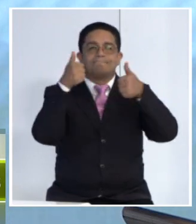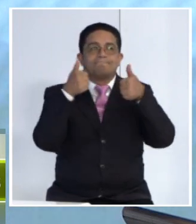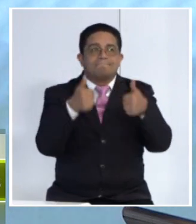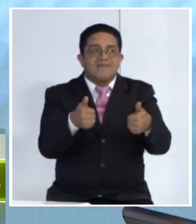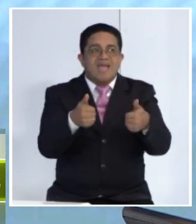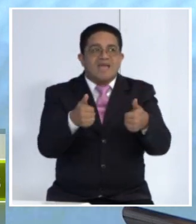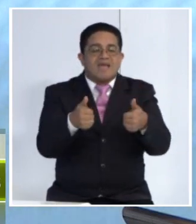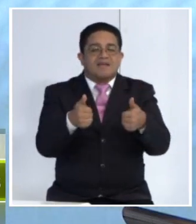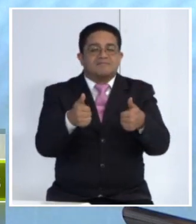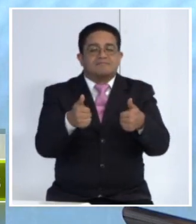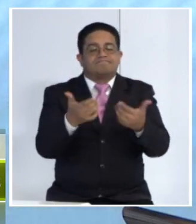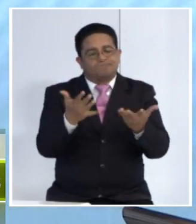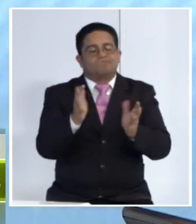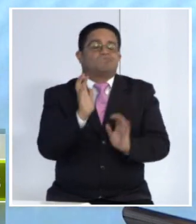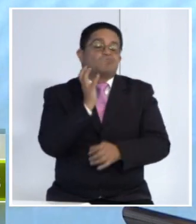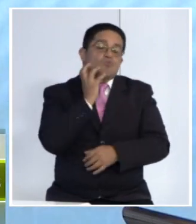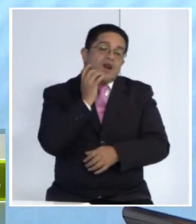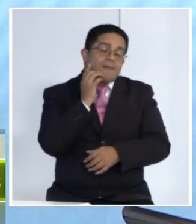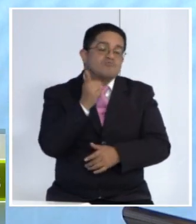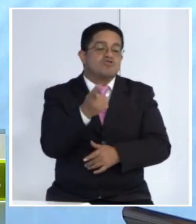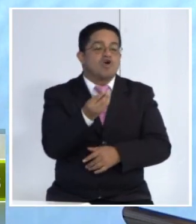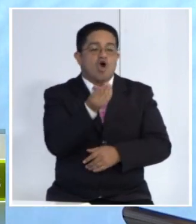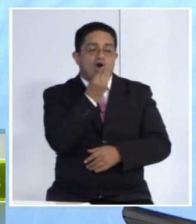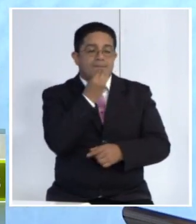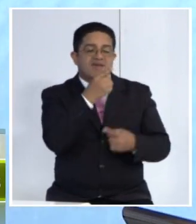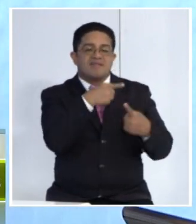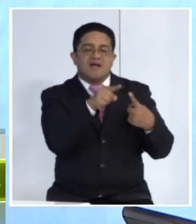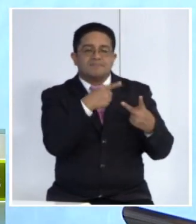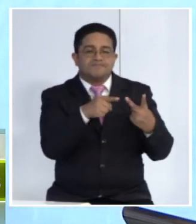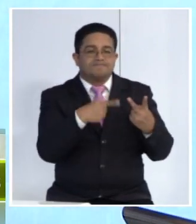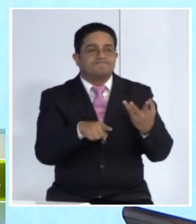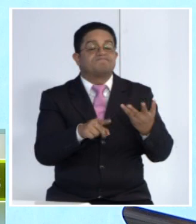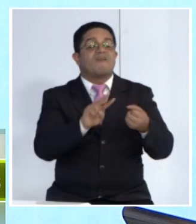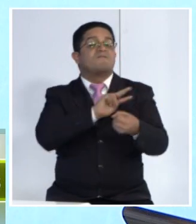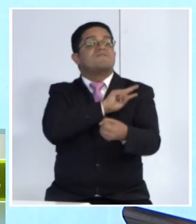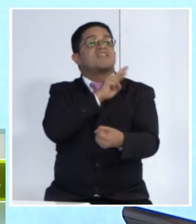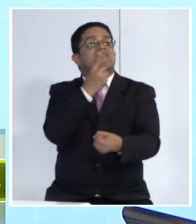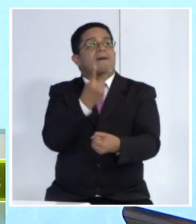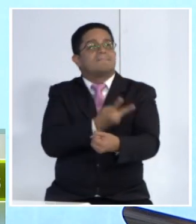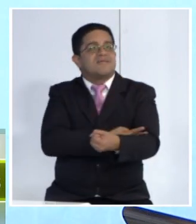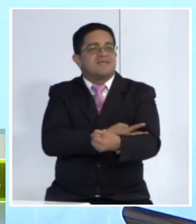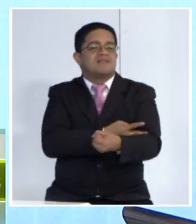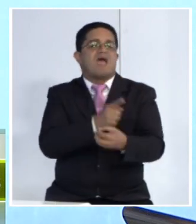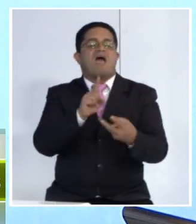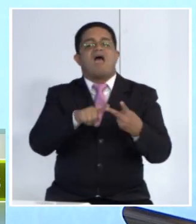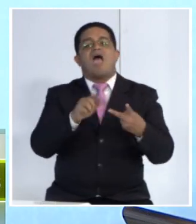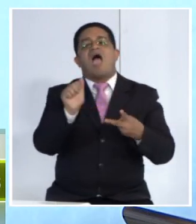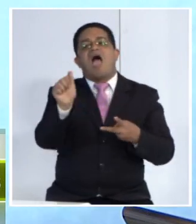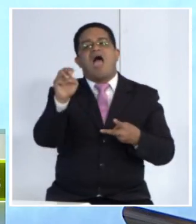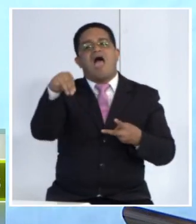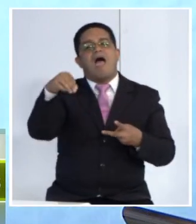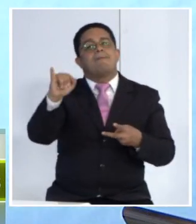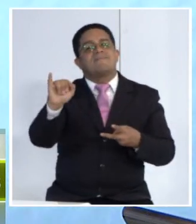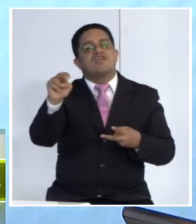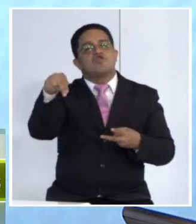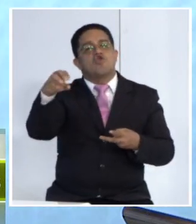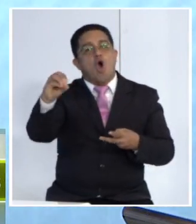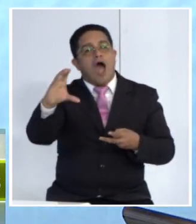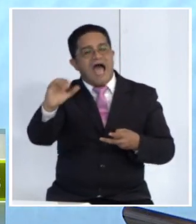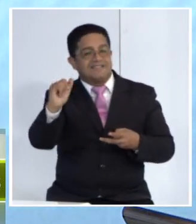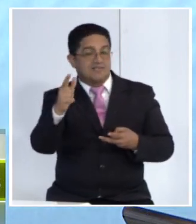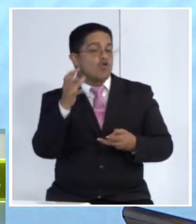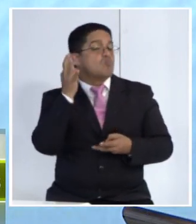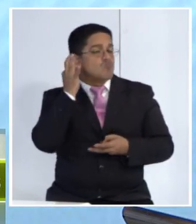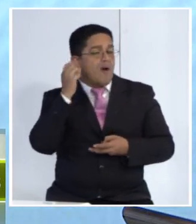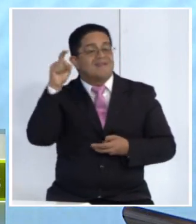específicas, por ejemplo, de alimentos como vitaminas, como aminoácidos, en ese momento de gestación